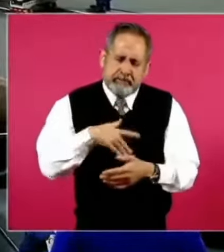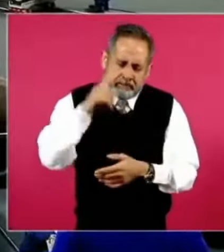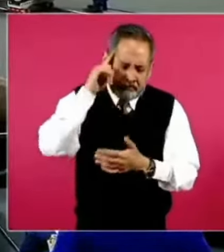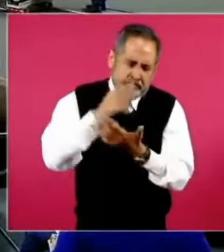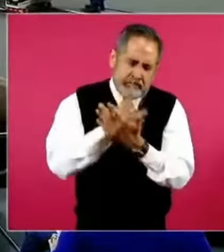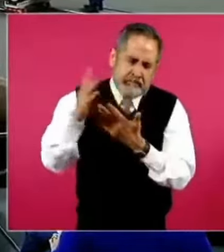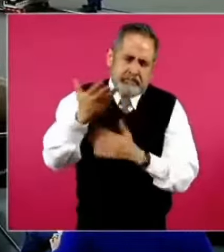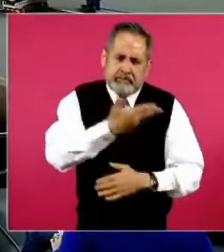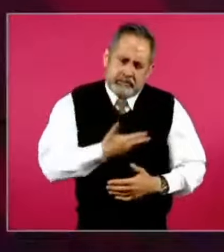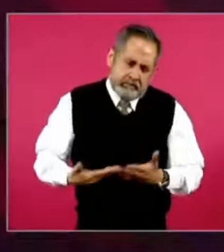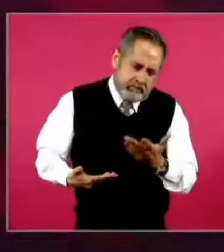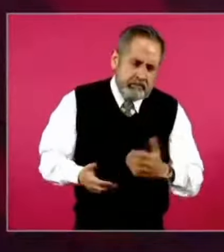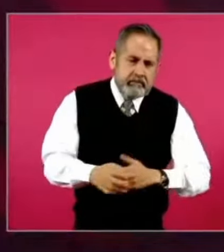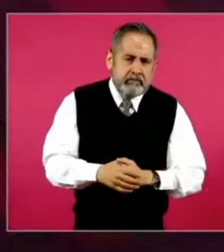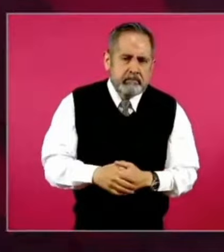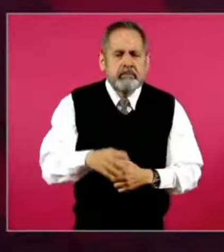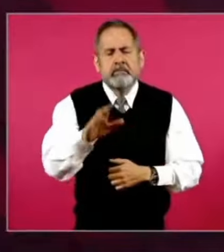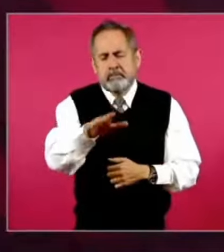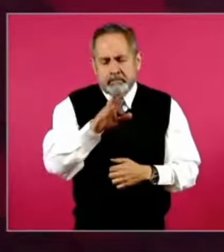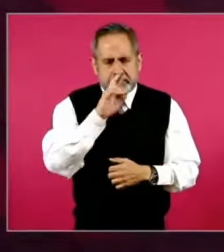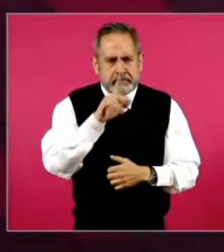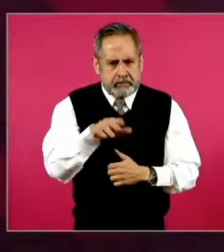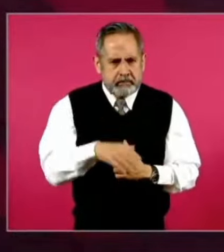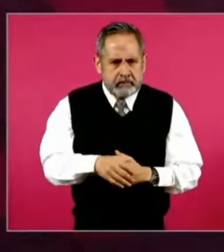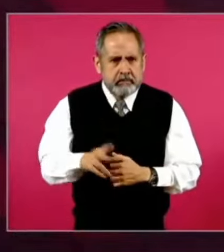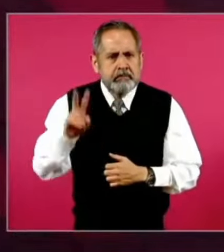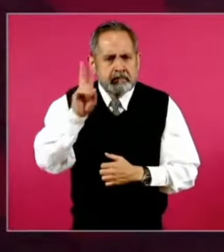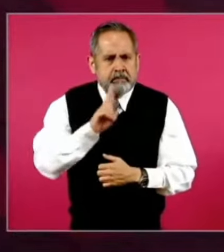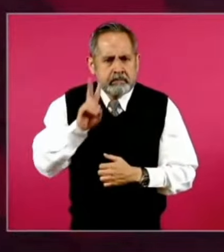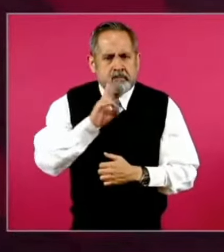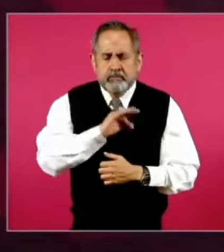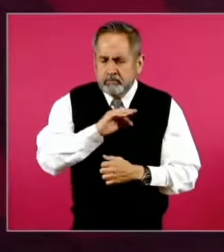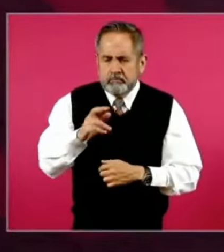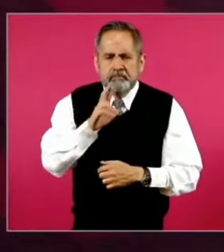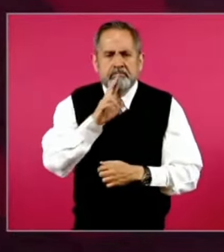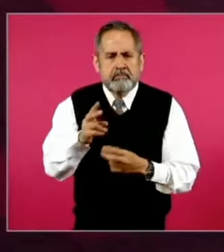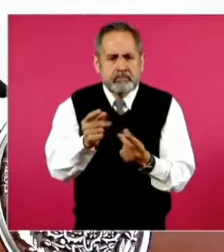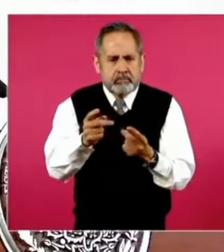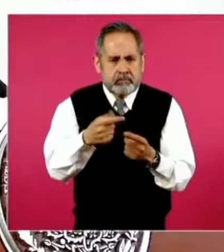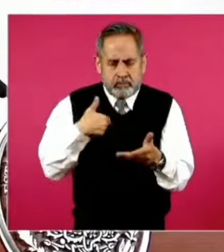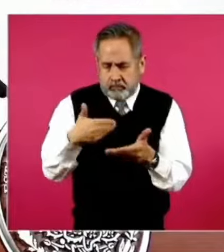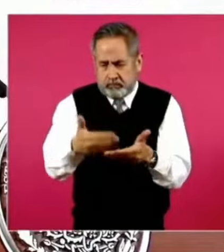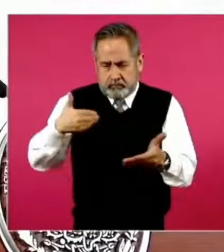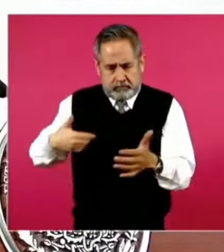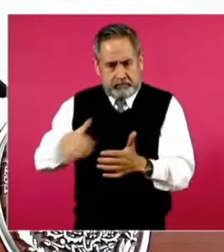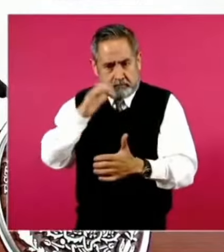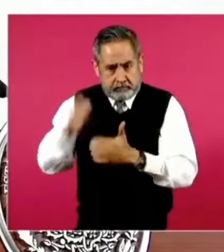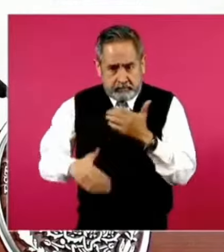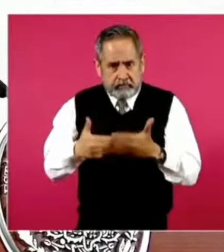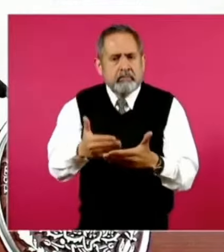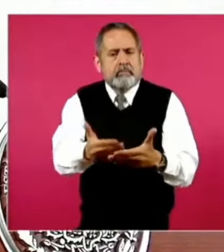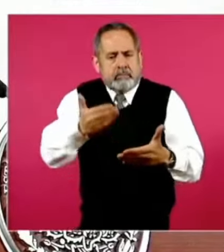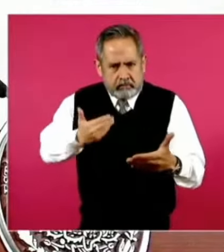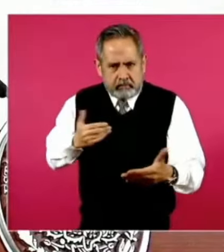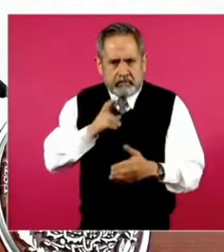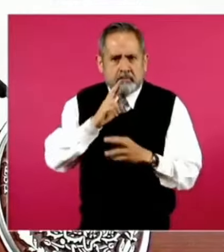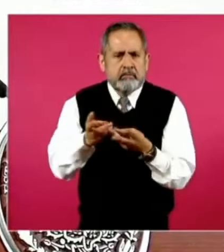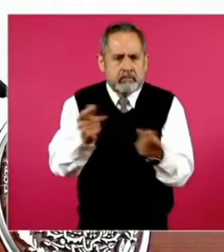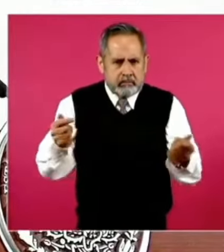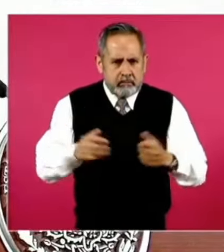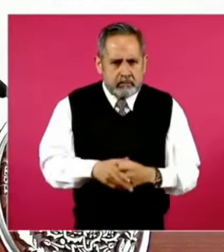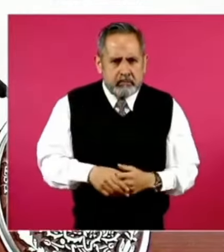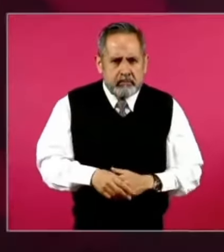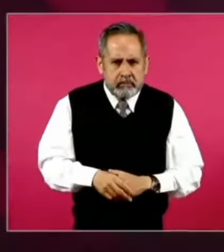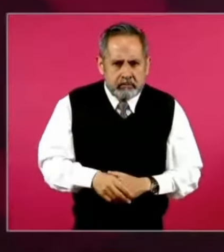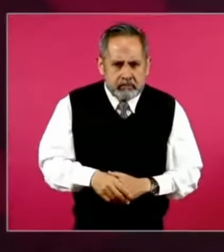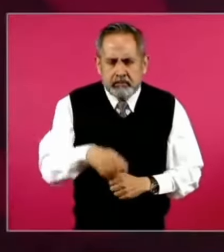exceso, sí, presidente. Vamos a procurar que se resuelva antes de que yo termine. Y también una cosa